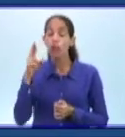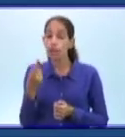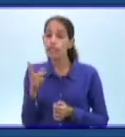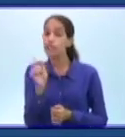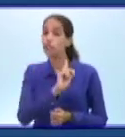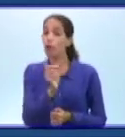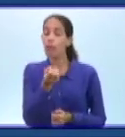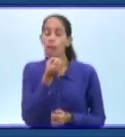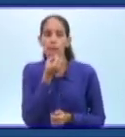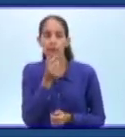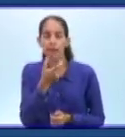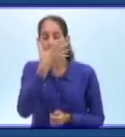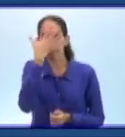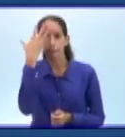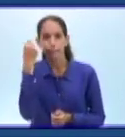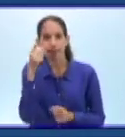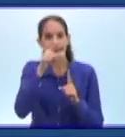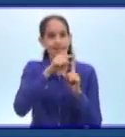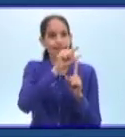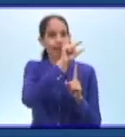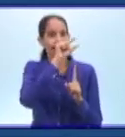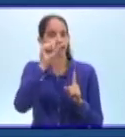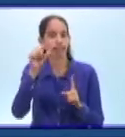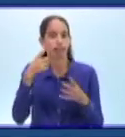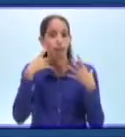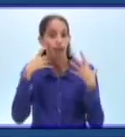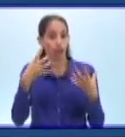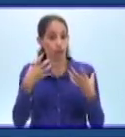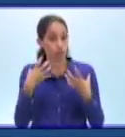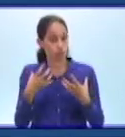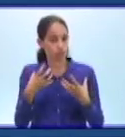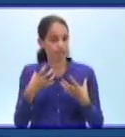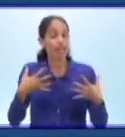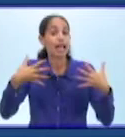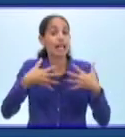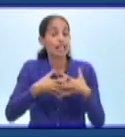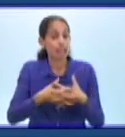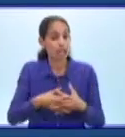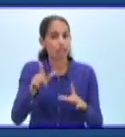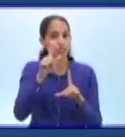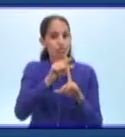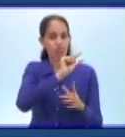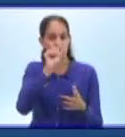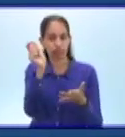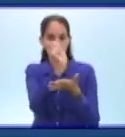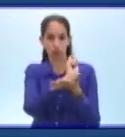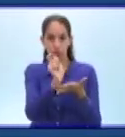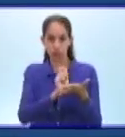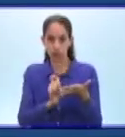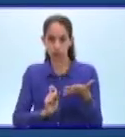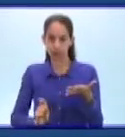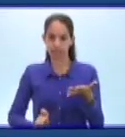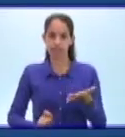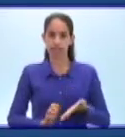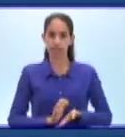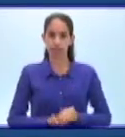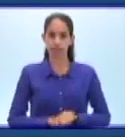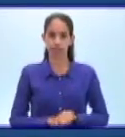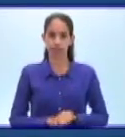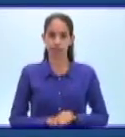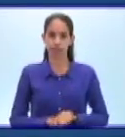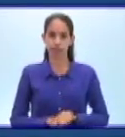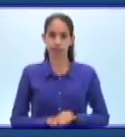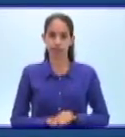en mi texto tiene que tener calidad y suficiencia. Mis ideas tienen que tener